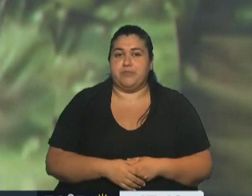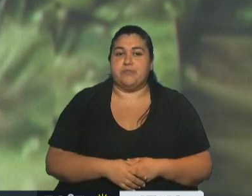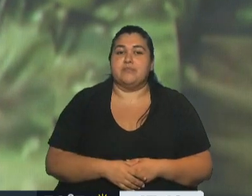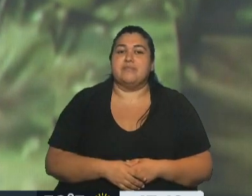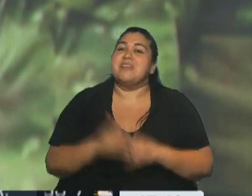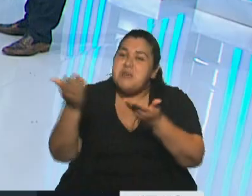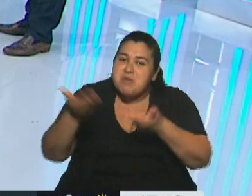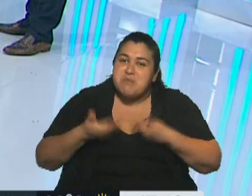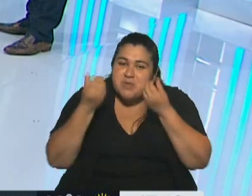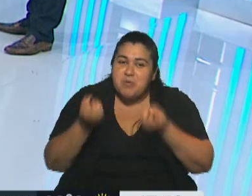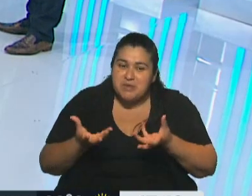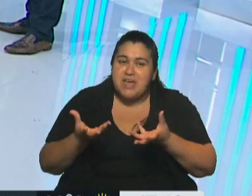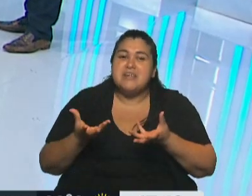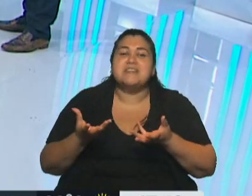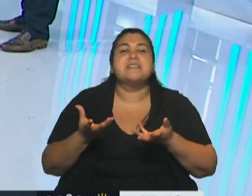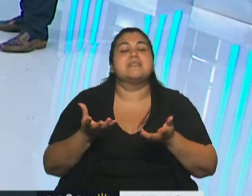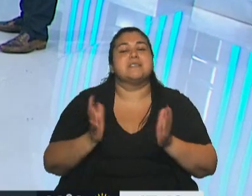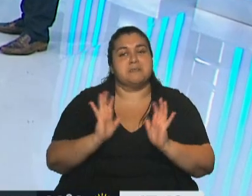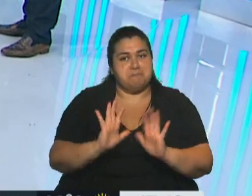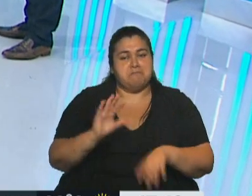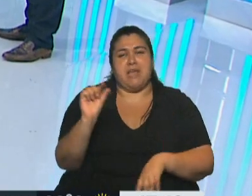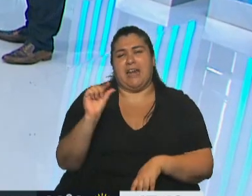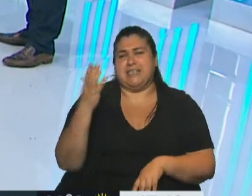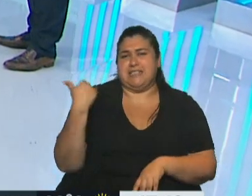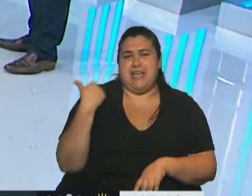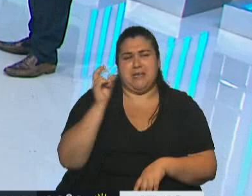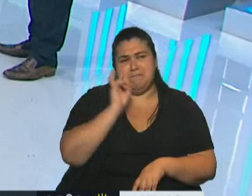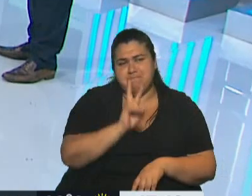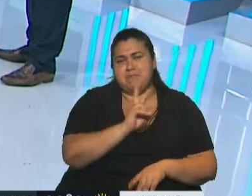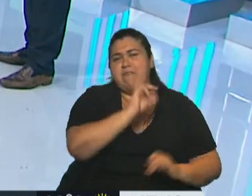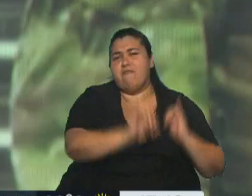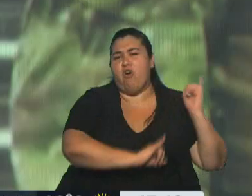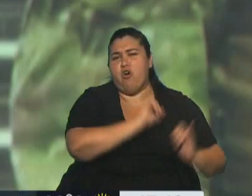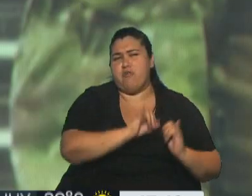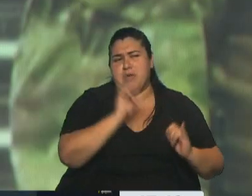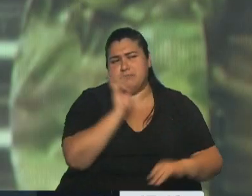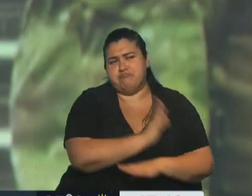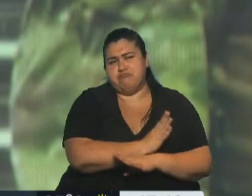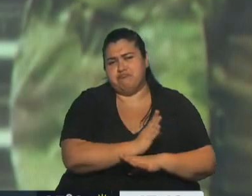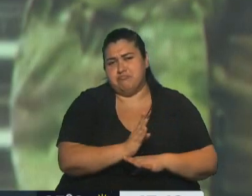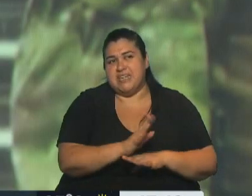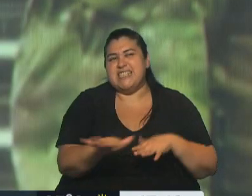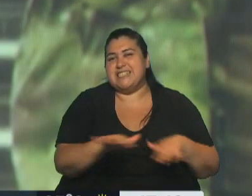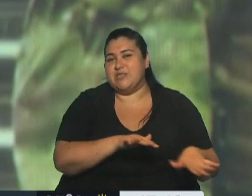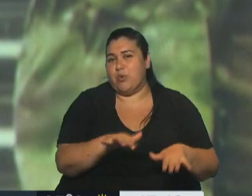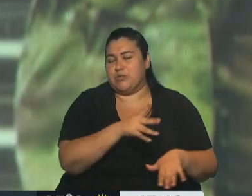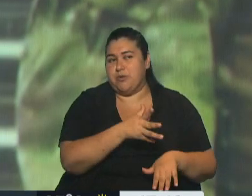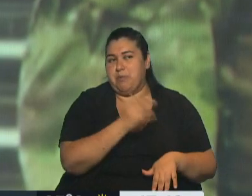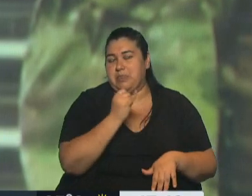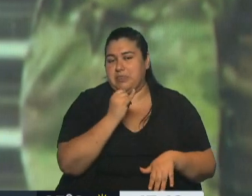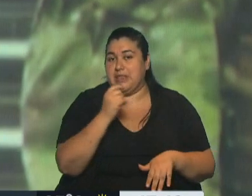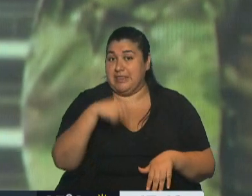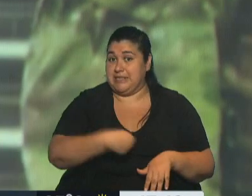Bienvenido, ¿cómo estás? Gracias. ¿Bien? Bueno, a ver, recién repasábamos a través del informe algunos de los hechos de las fotografías de esta semana,